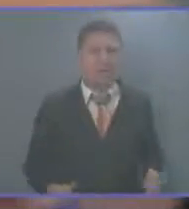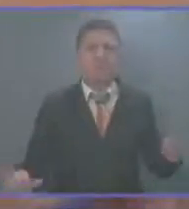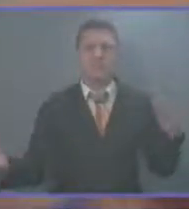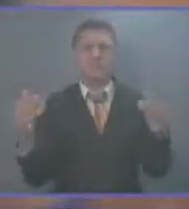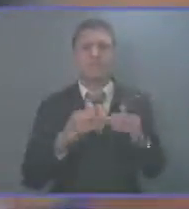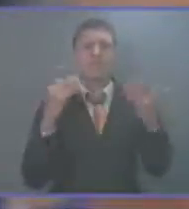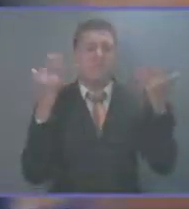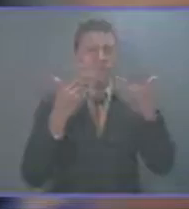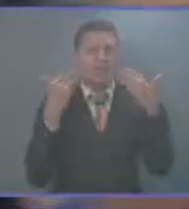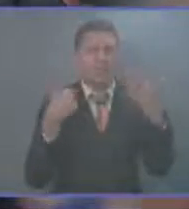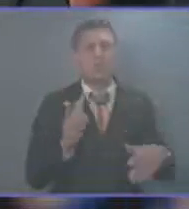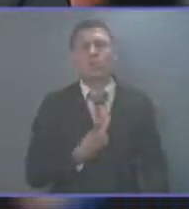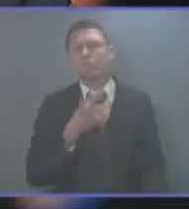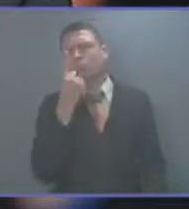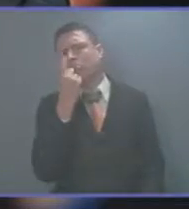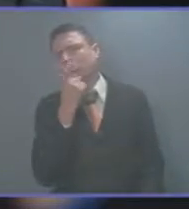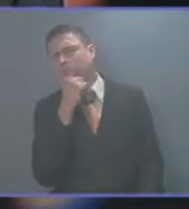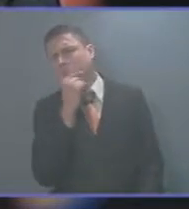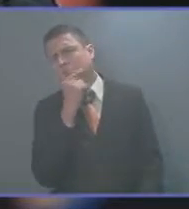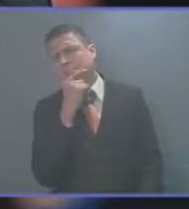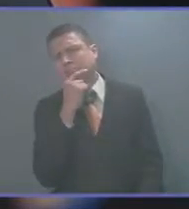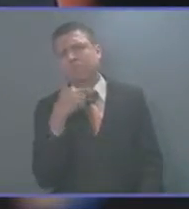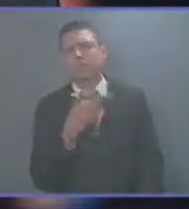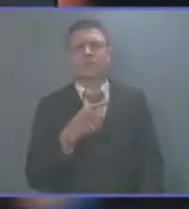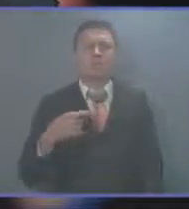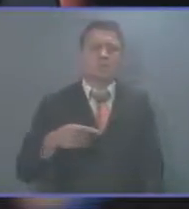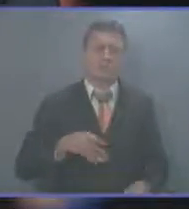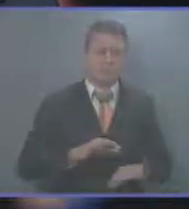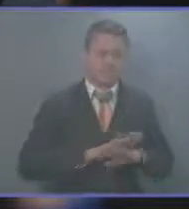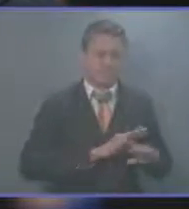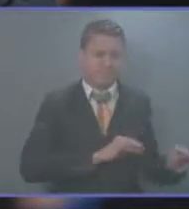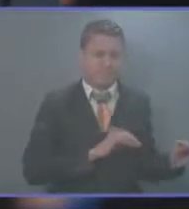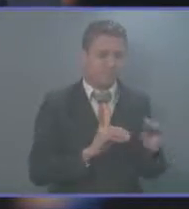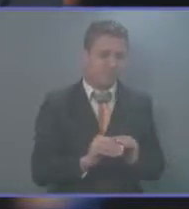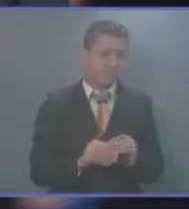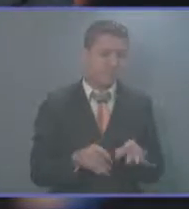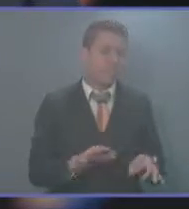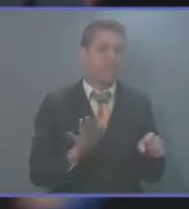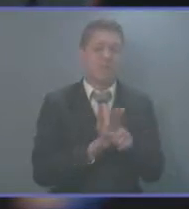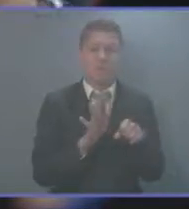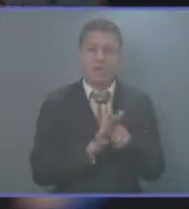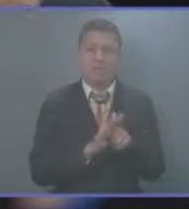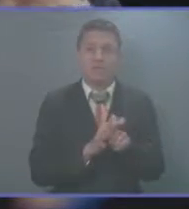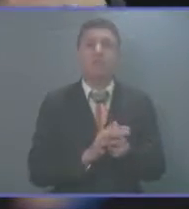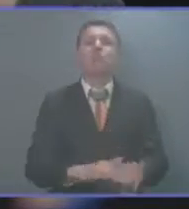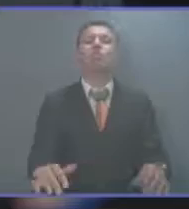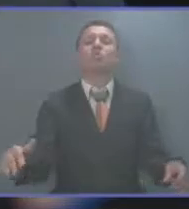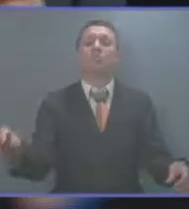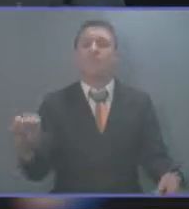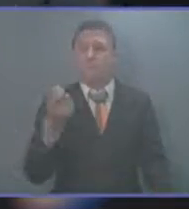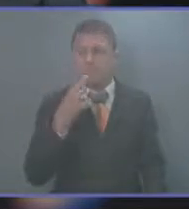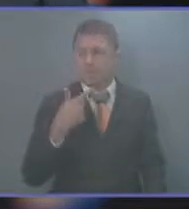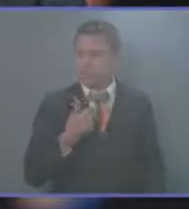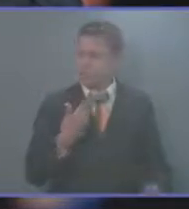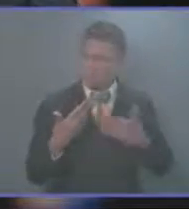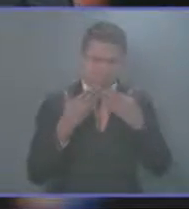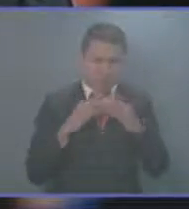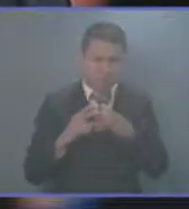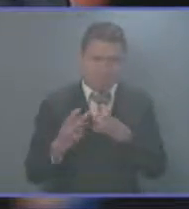esa inquietud que nosotros siempre hemos tenido de que debe de haber la suficiente medicina. Y lo dijimos en la Comisión de